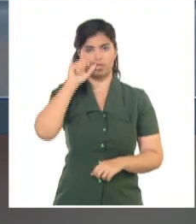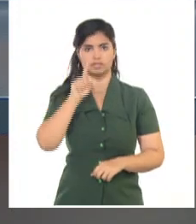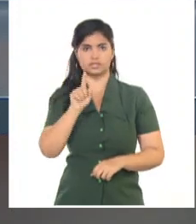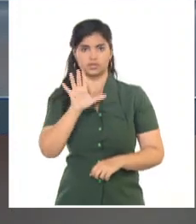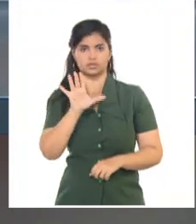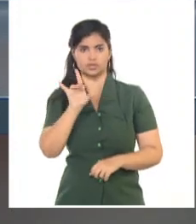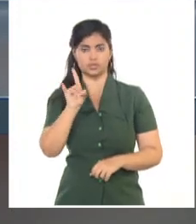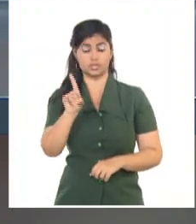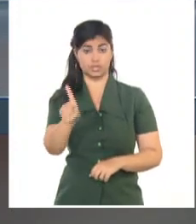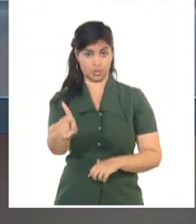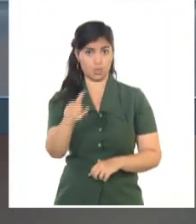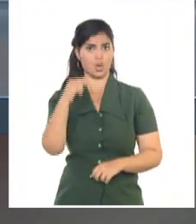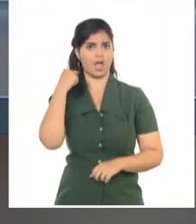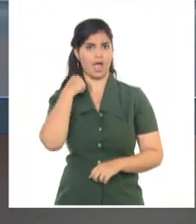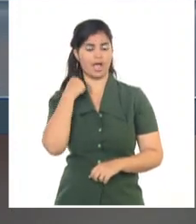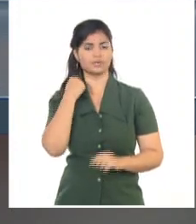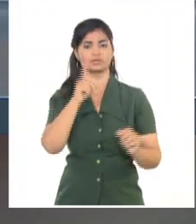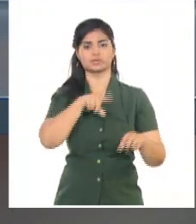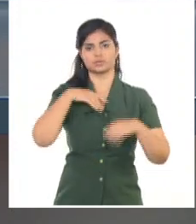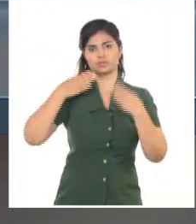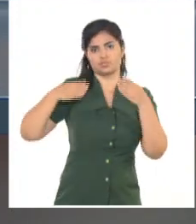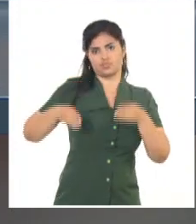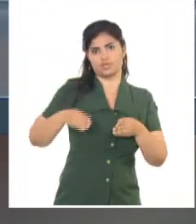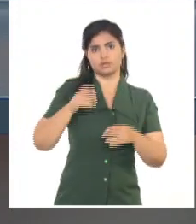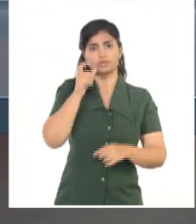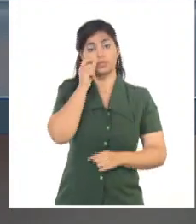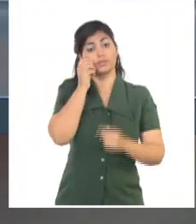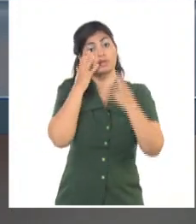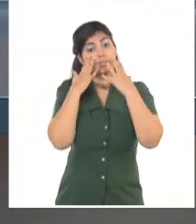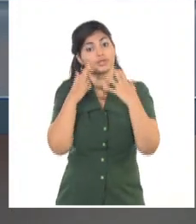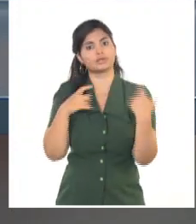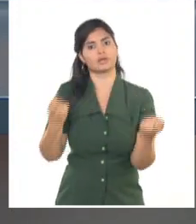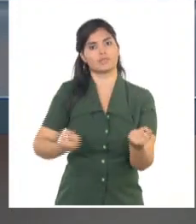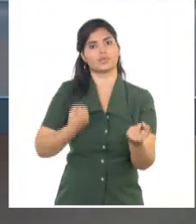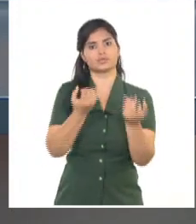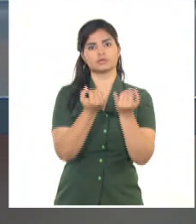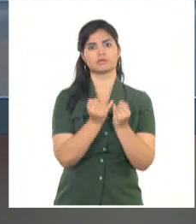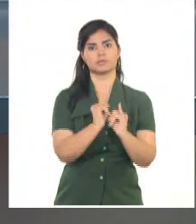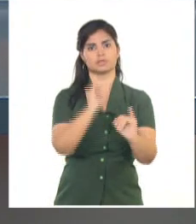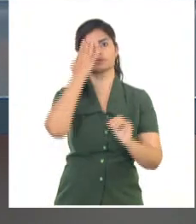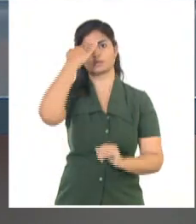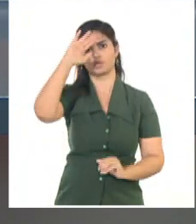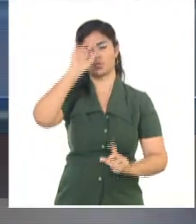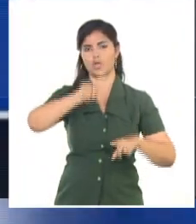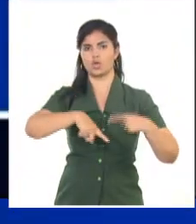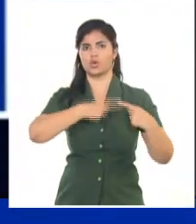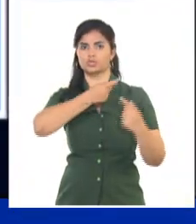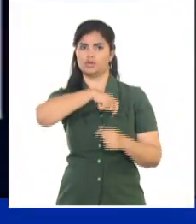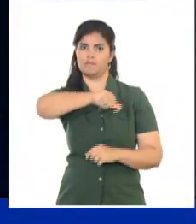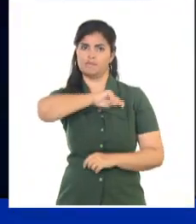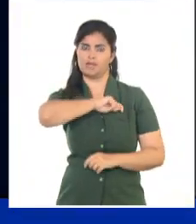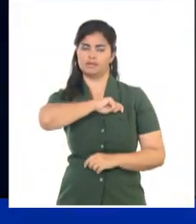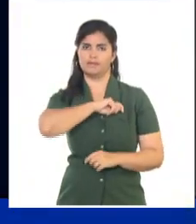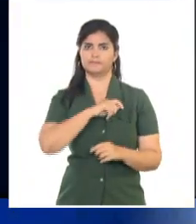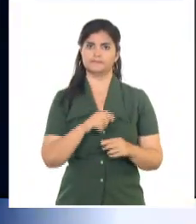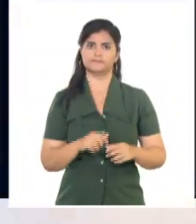combate quien fuera uno de los hombres más importantes de las luchas por la independencia de Cuba.